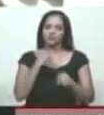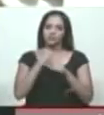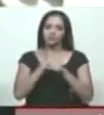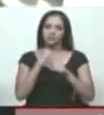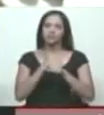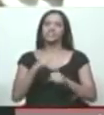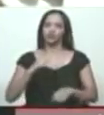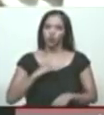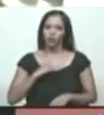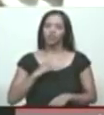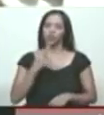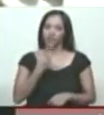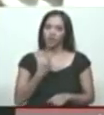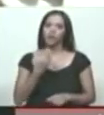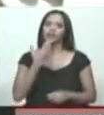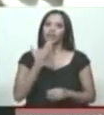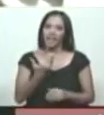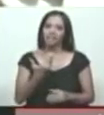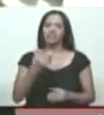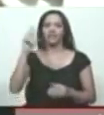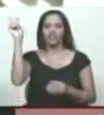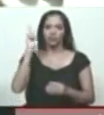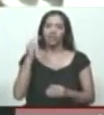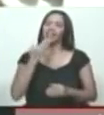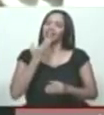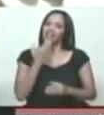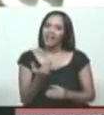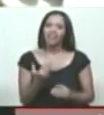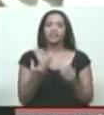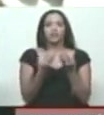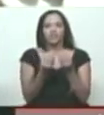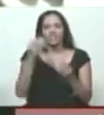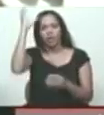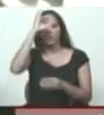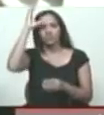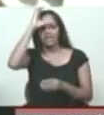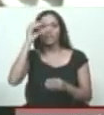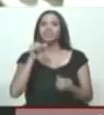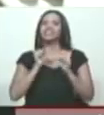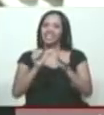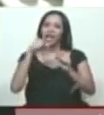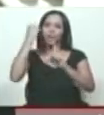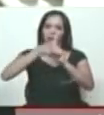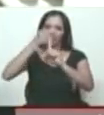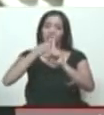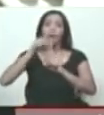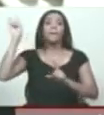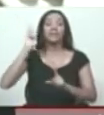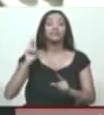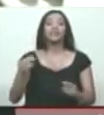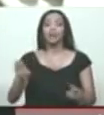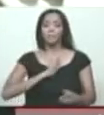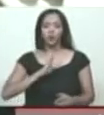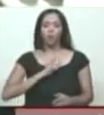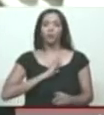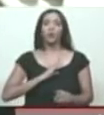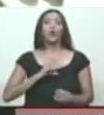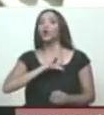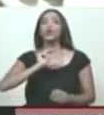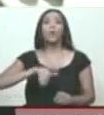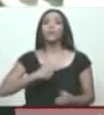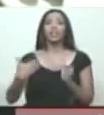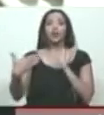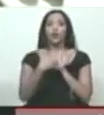soy, les digo gracias Venezuela, gracias por tanta conciencia. Sigamos en batalla, Venezuela nos pertenece, no podrán